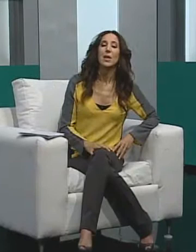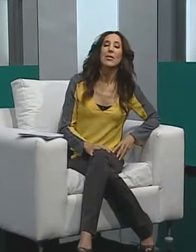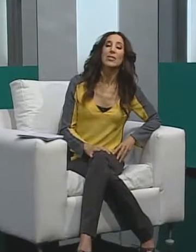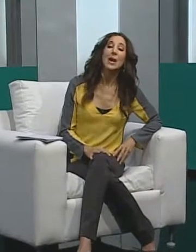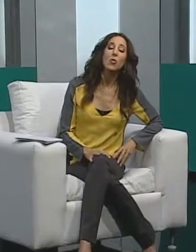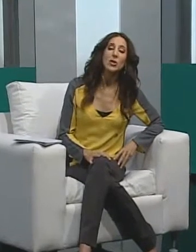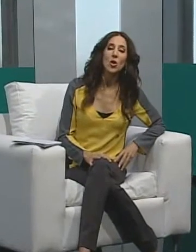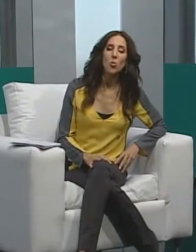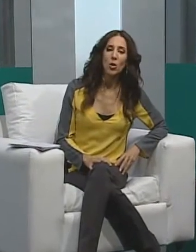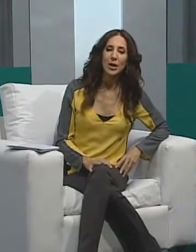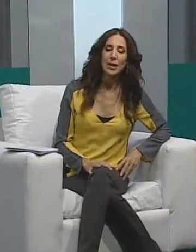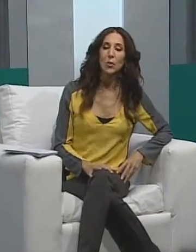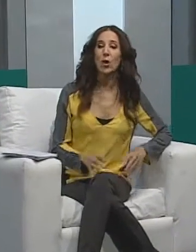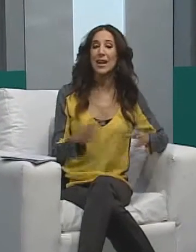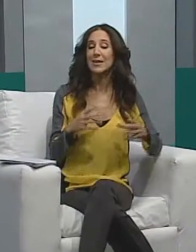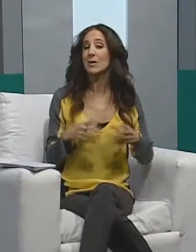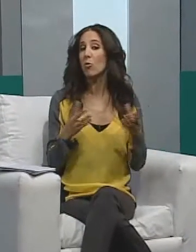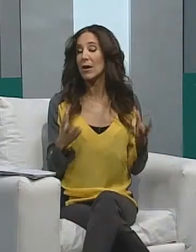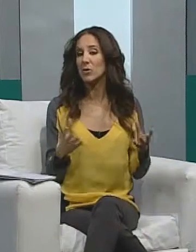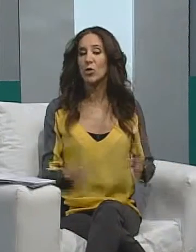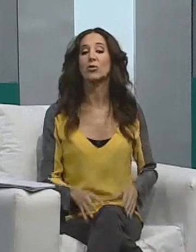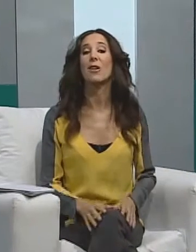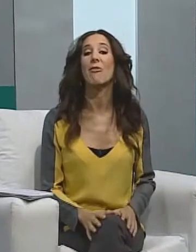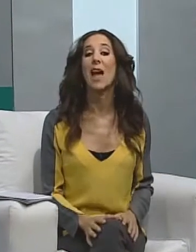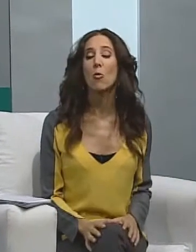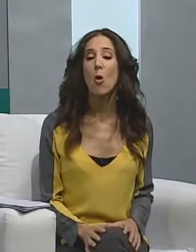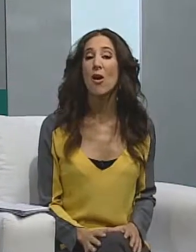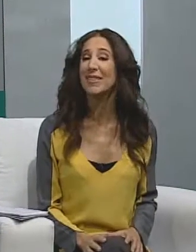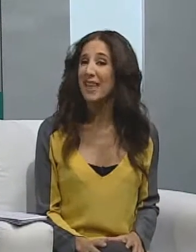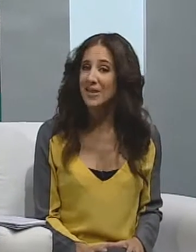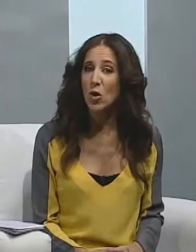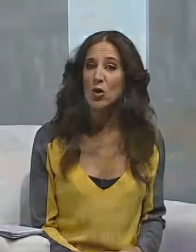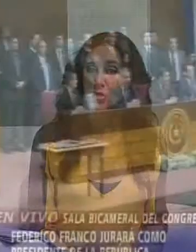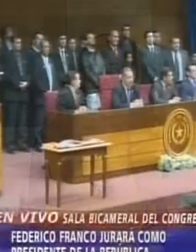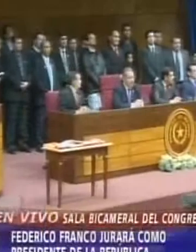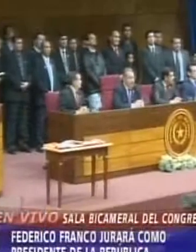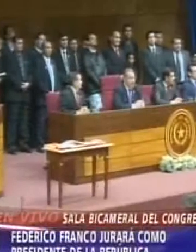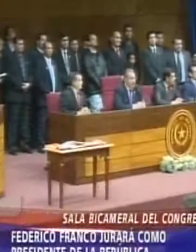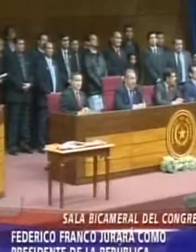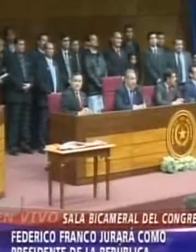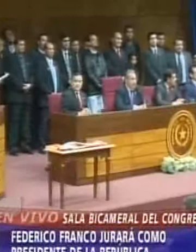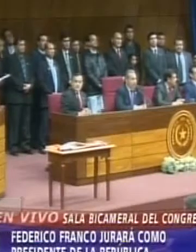operandi del juicio político, que en esta ocasión se fraguó en tan solo